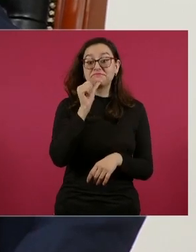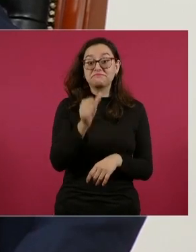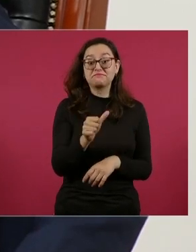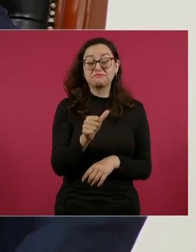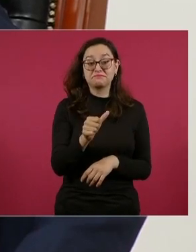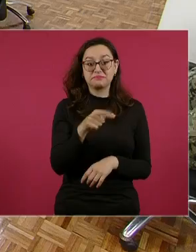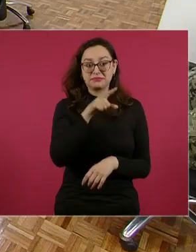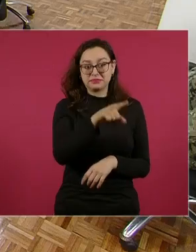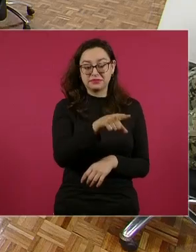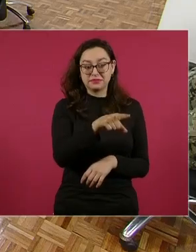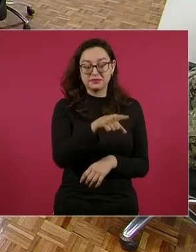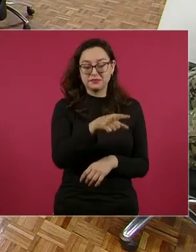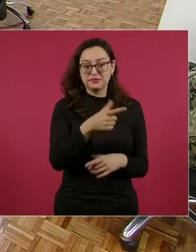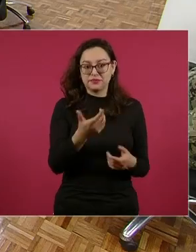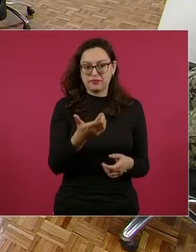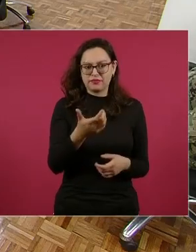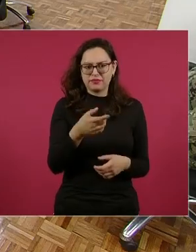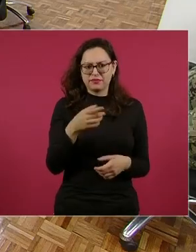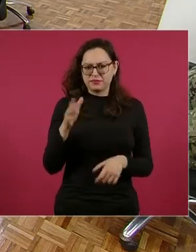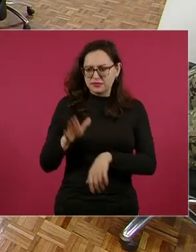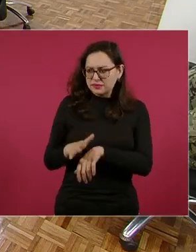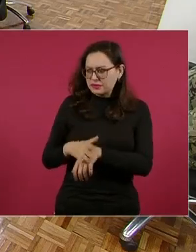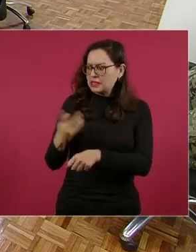contestaban la comunicación.